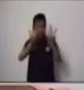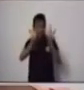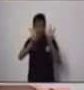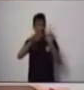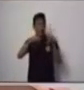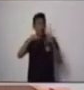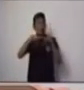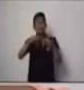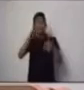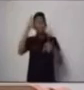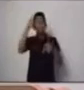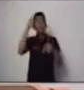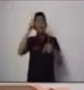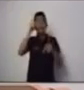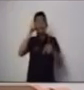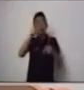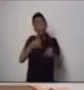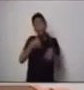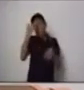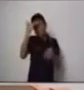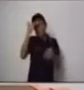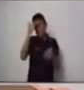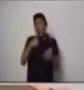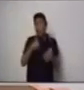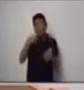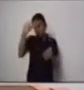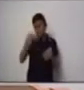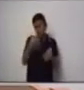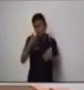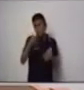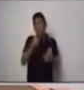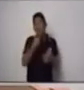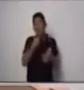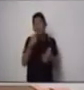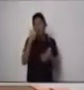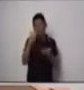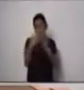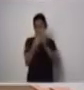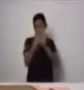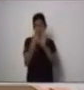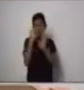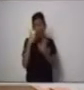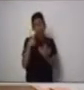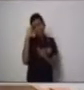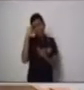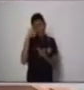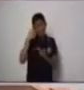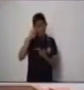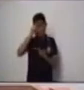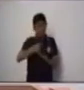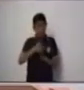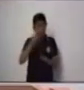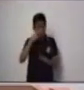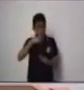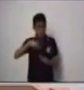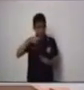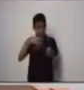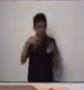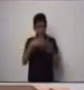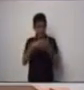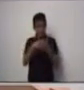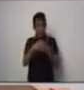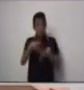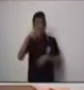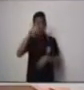que estoy seguro que les va a gustar porque ustedes son unos niños muy inteligentes. Para ello yo voy a